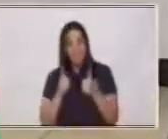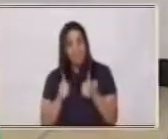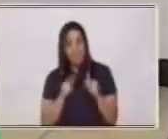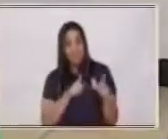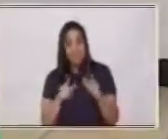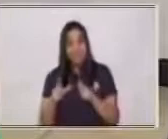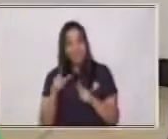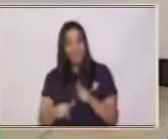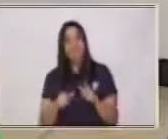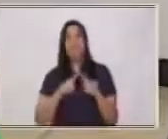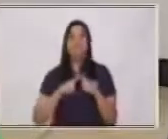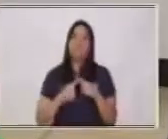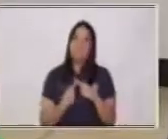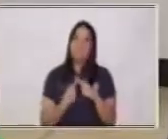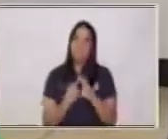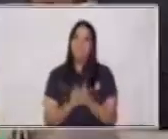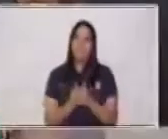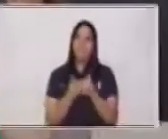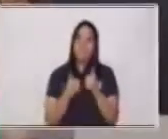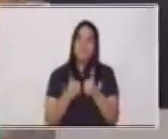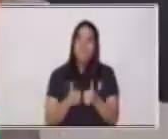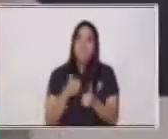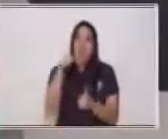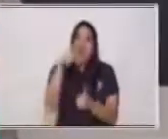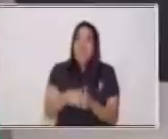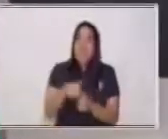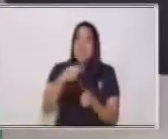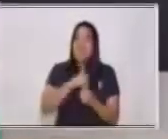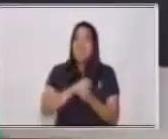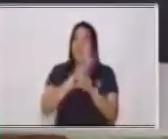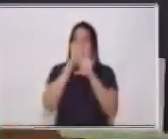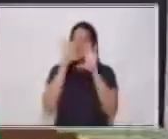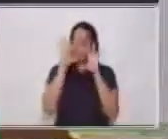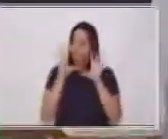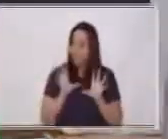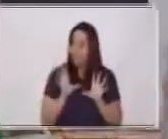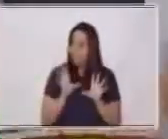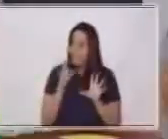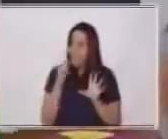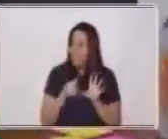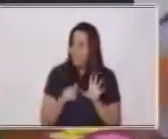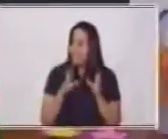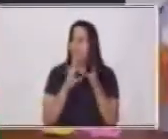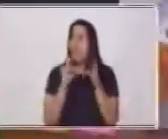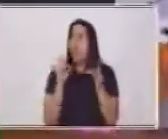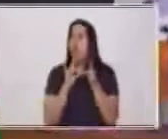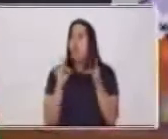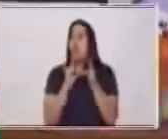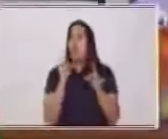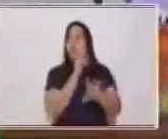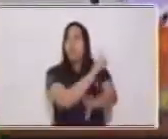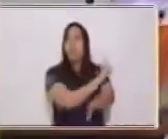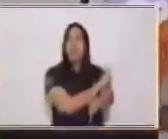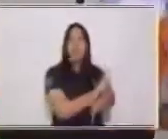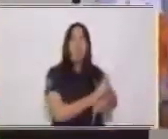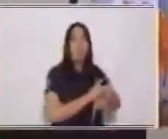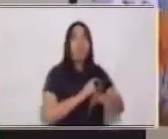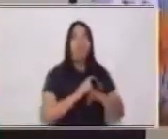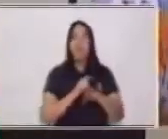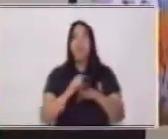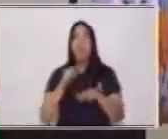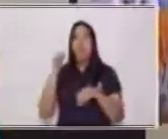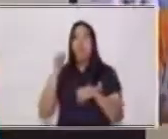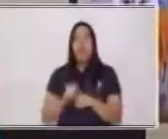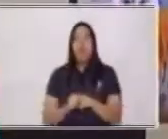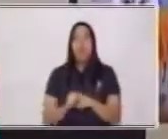Vamos a empezar. Muy bien. En esta mañana les voy a contar el cuento que se llama La mariquita